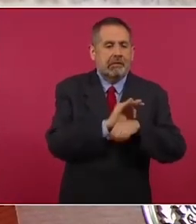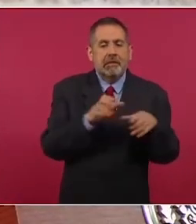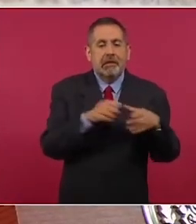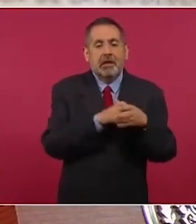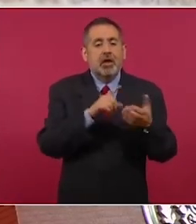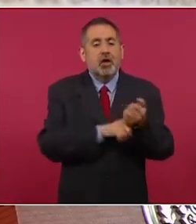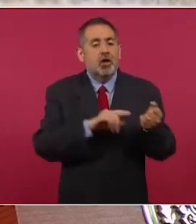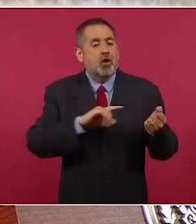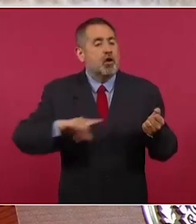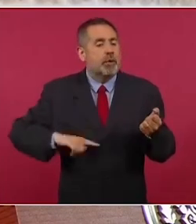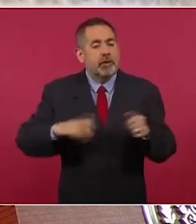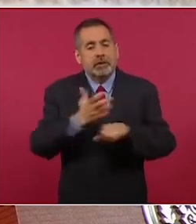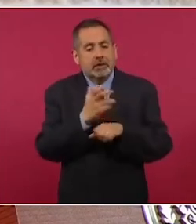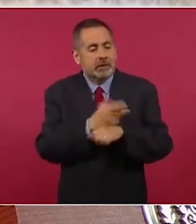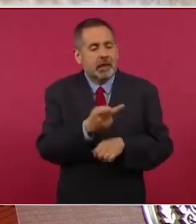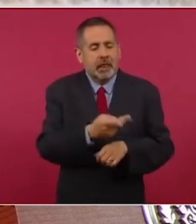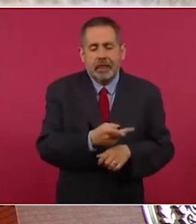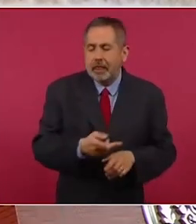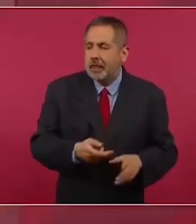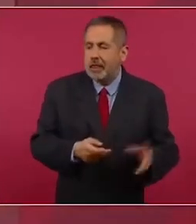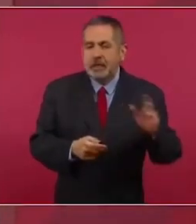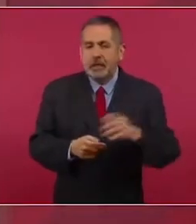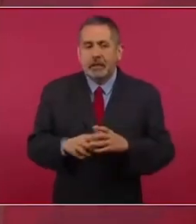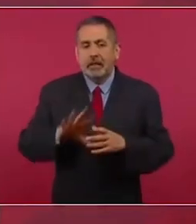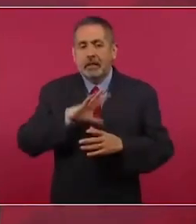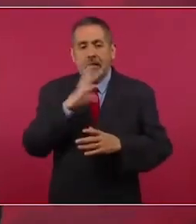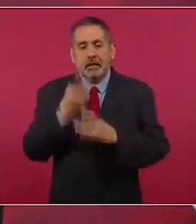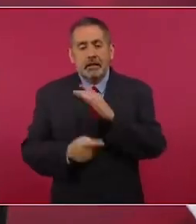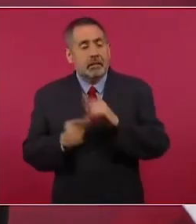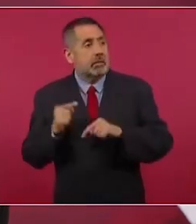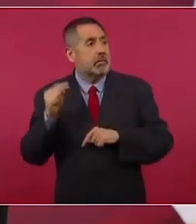con el gobierno de Estados Unidos y se fue allá